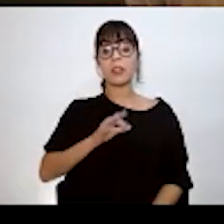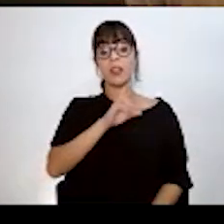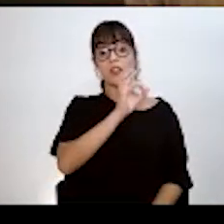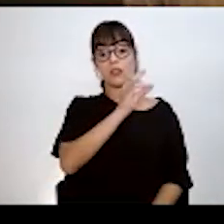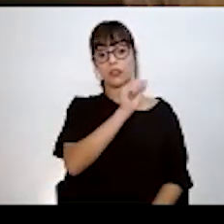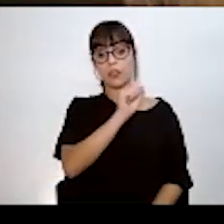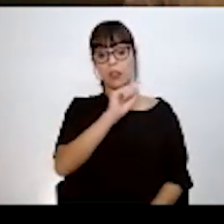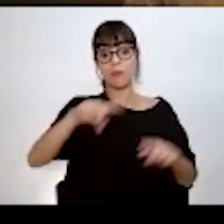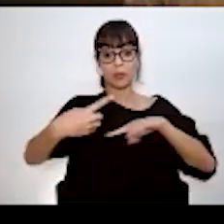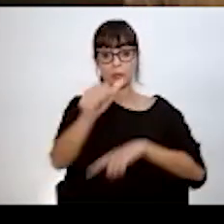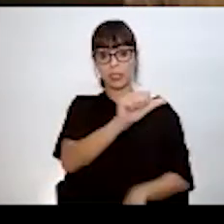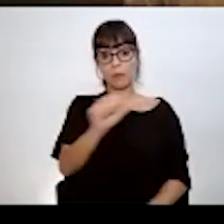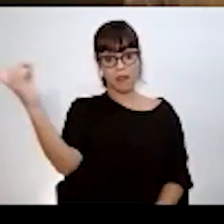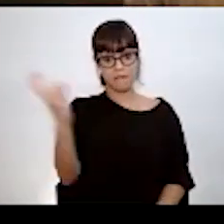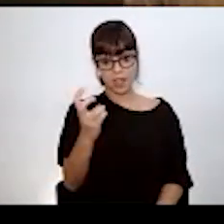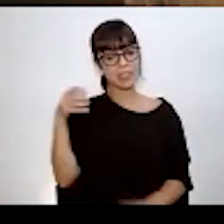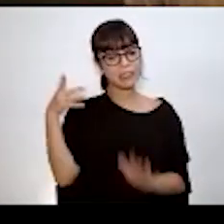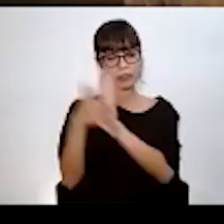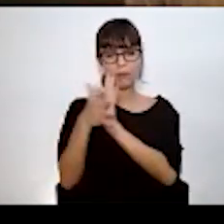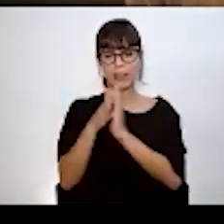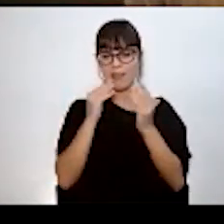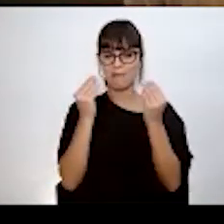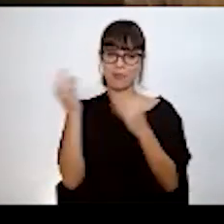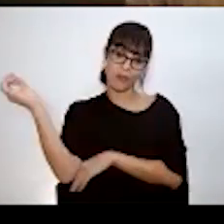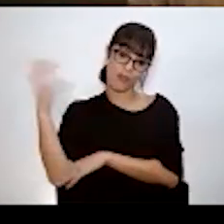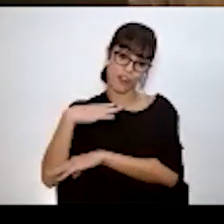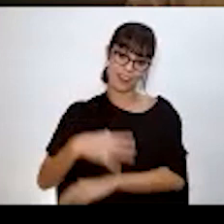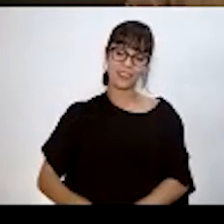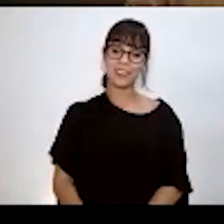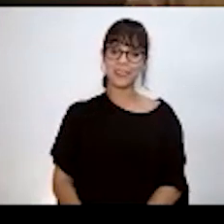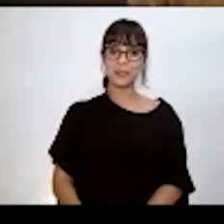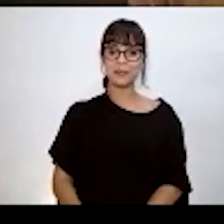que viene, lo explicará muchísimo mejor que yo.